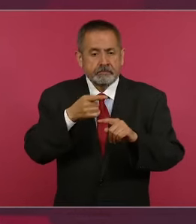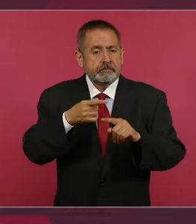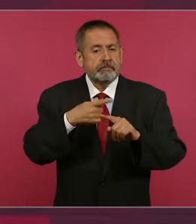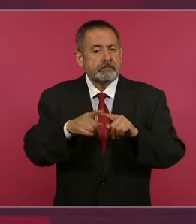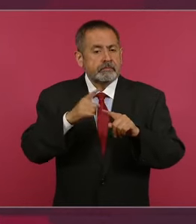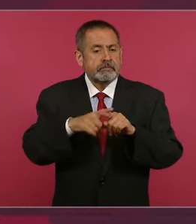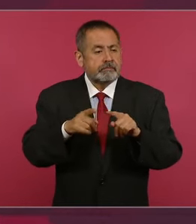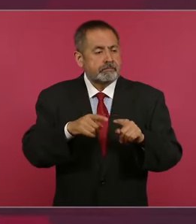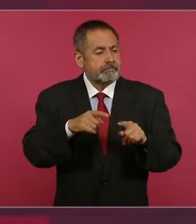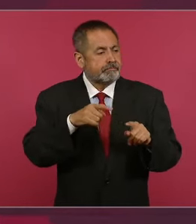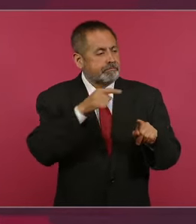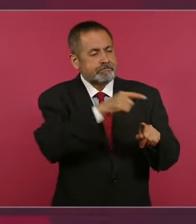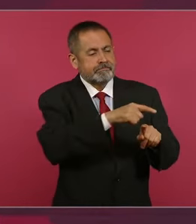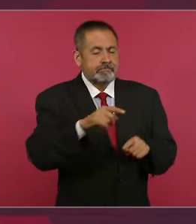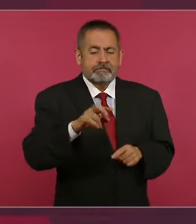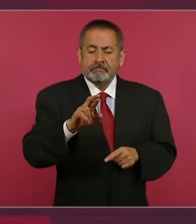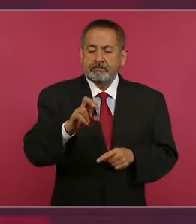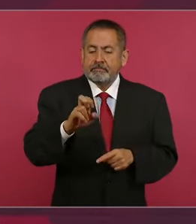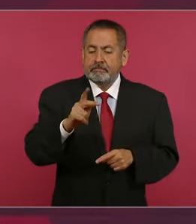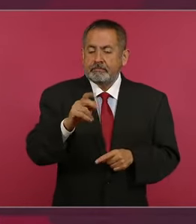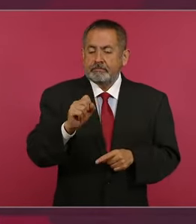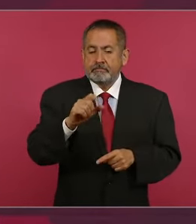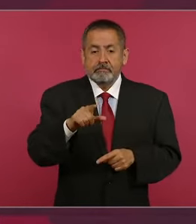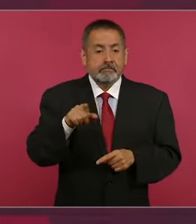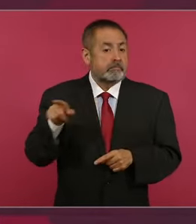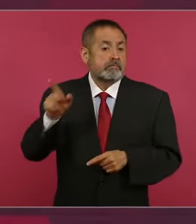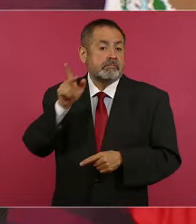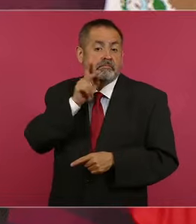empresas de Repsol. Pemex era